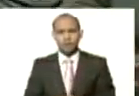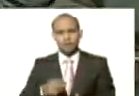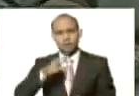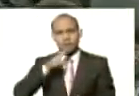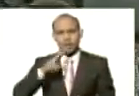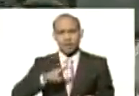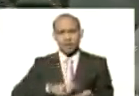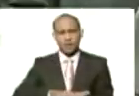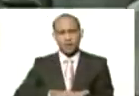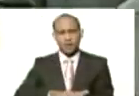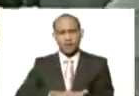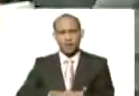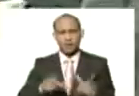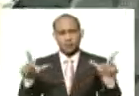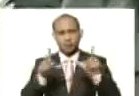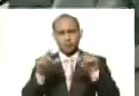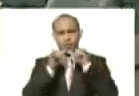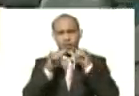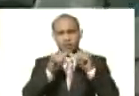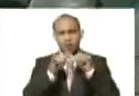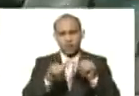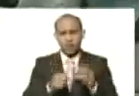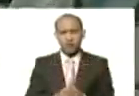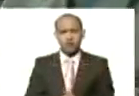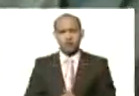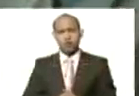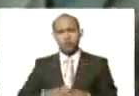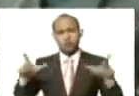los noticieros de TVFAN, los programas especiales,